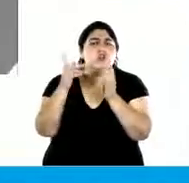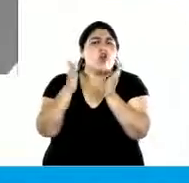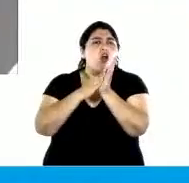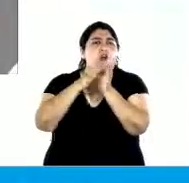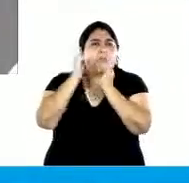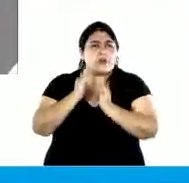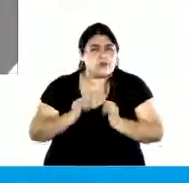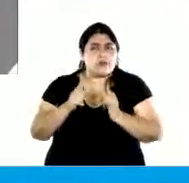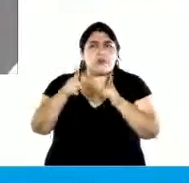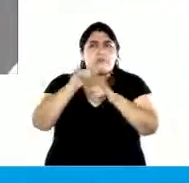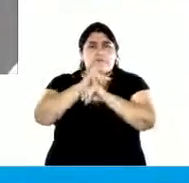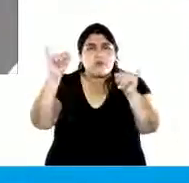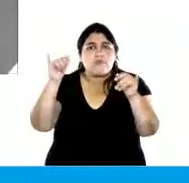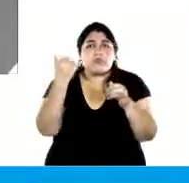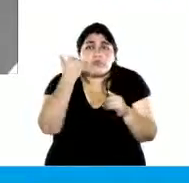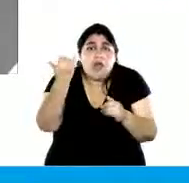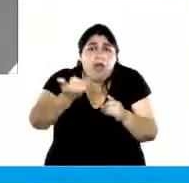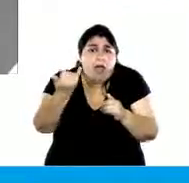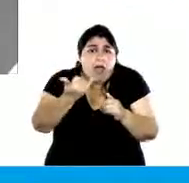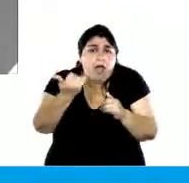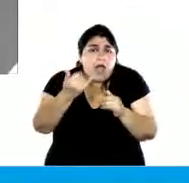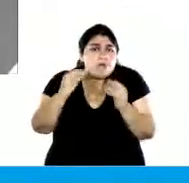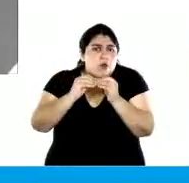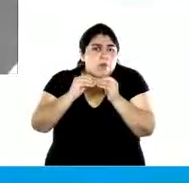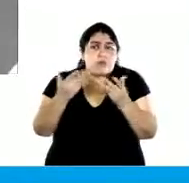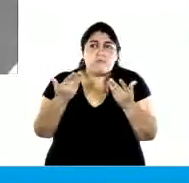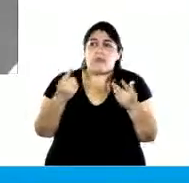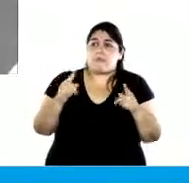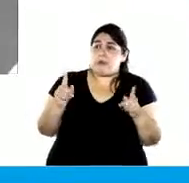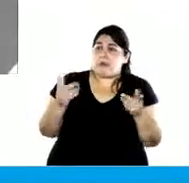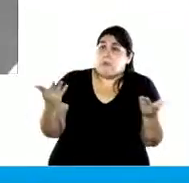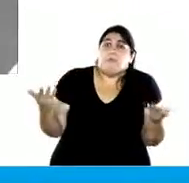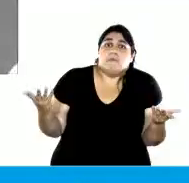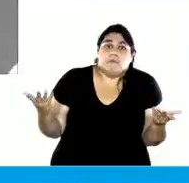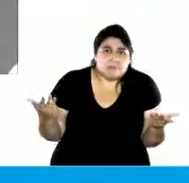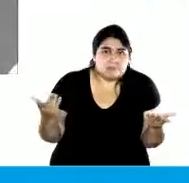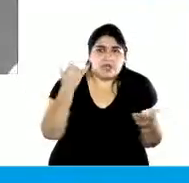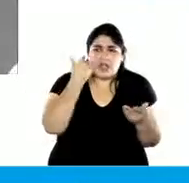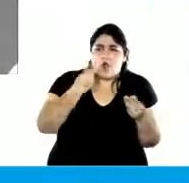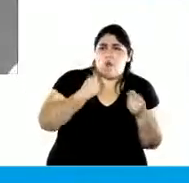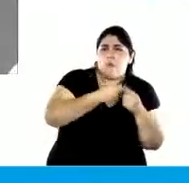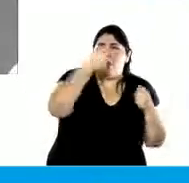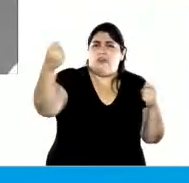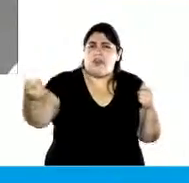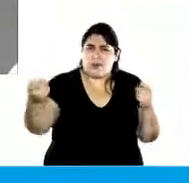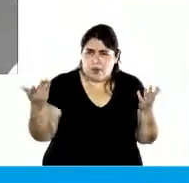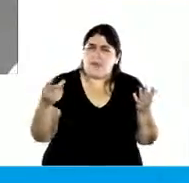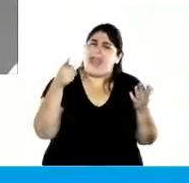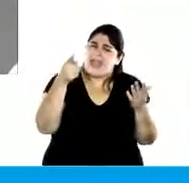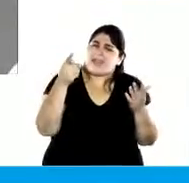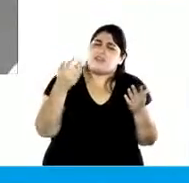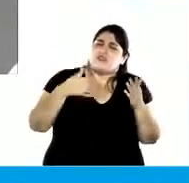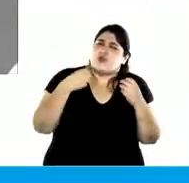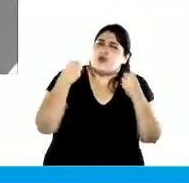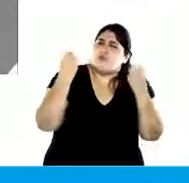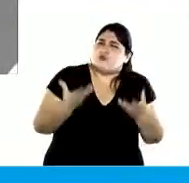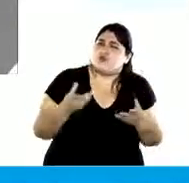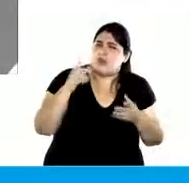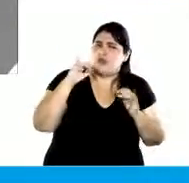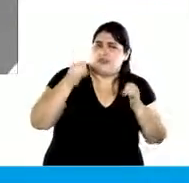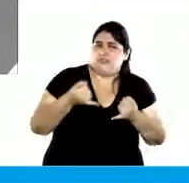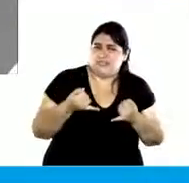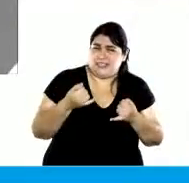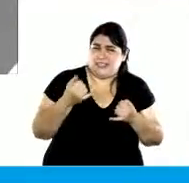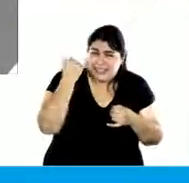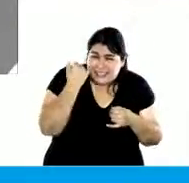reconocieron que existen, y haber previsto cómo hacer para devolverlos en forma automática. hubiera sido mucho más efectivo. Son